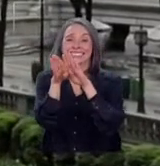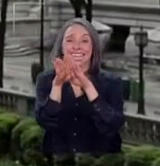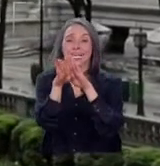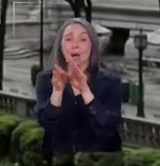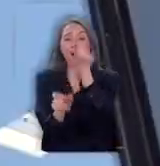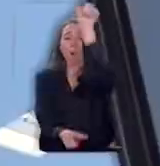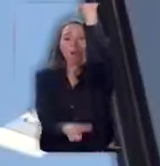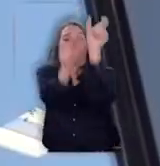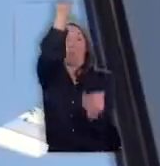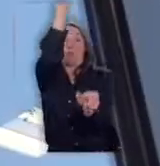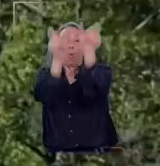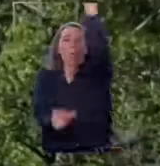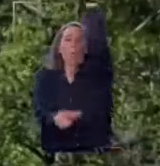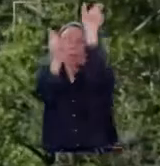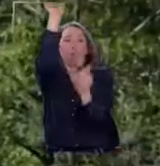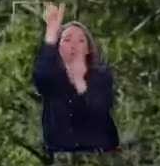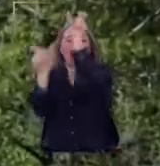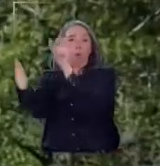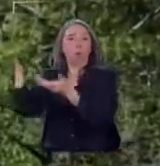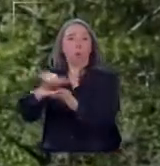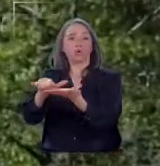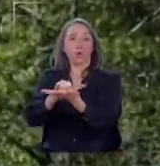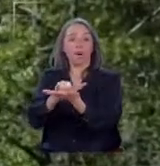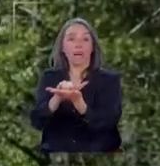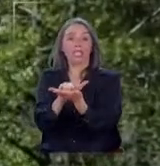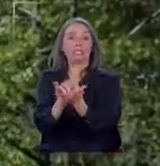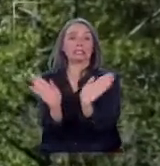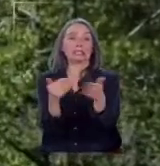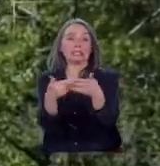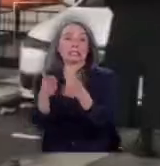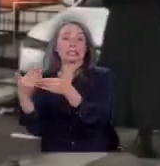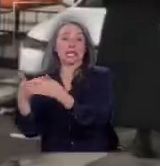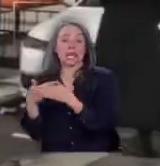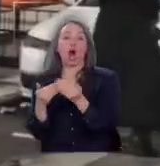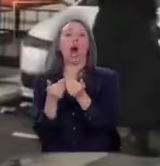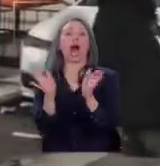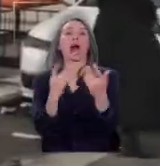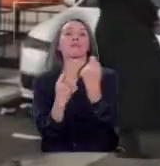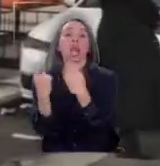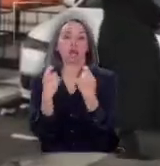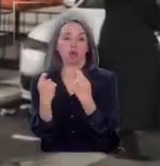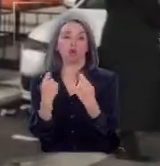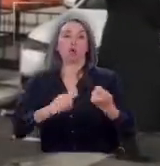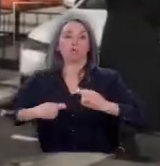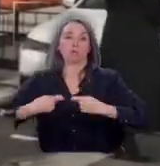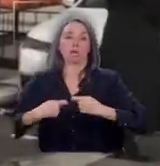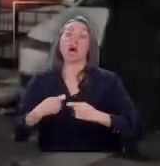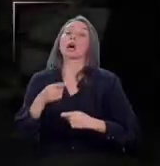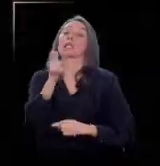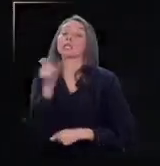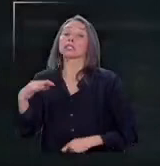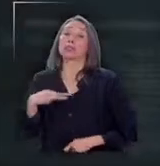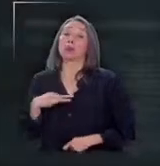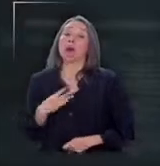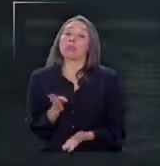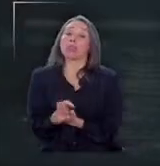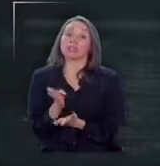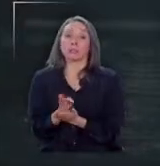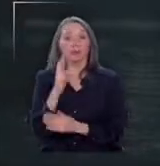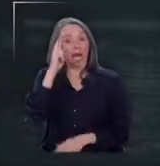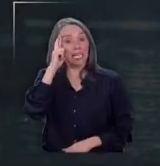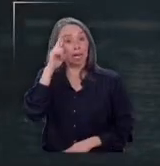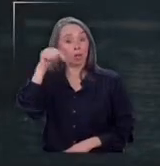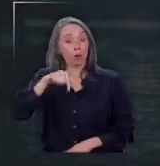rascacielos comienza a abrir su economía apelando a la disciplina de sus ciudadanos importante para